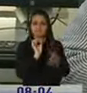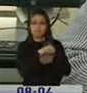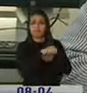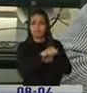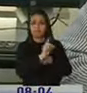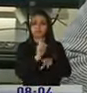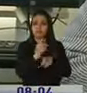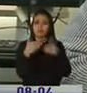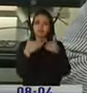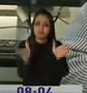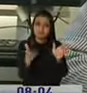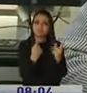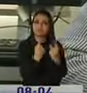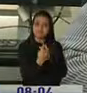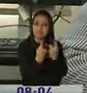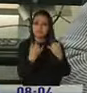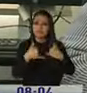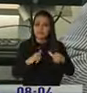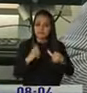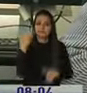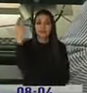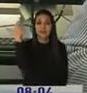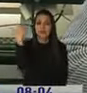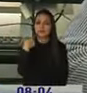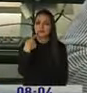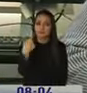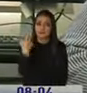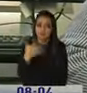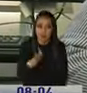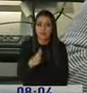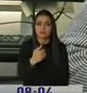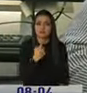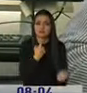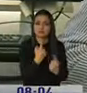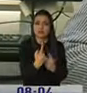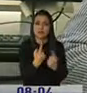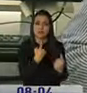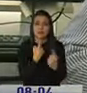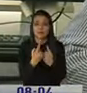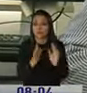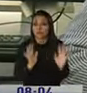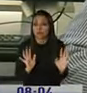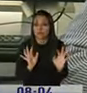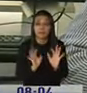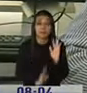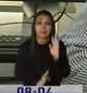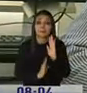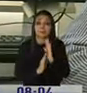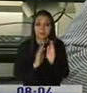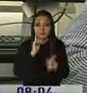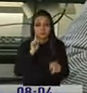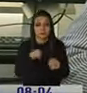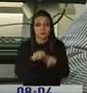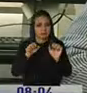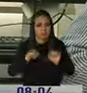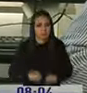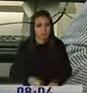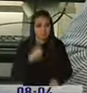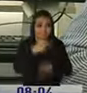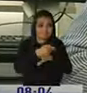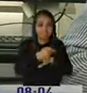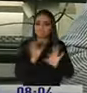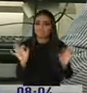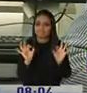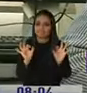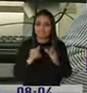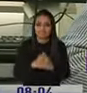esperando. Nosotros siempre, y como lo ha dicho el alcalde en varias ocasiones, queremos hacer esto por llegando a acuerdos sin imposiciones. A